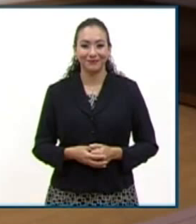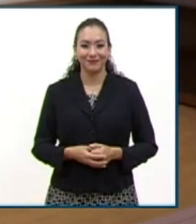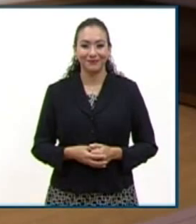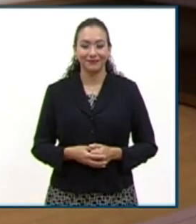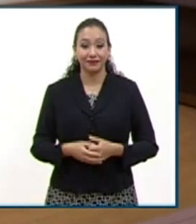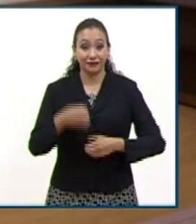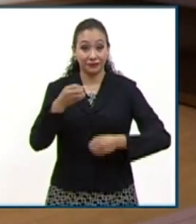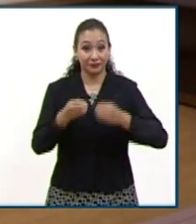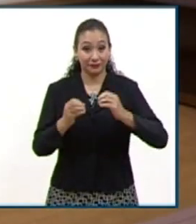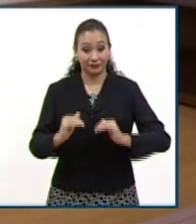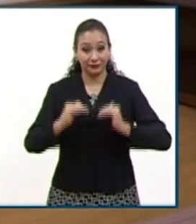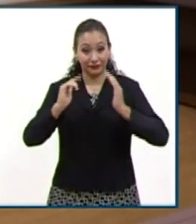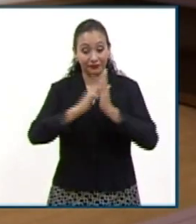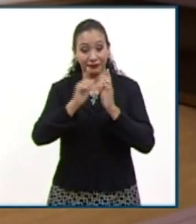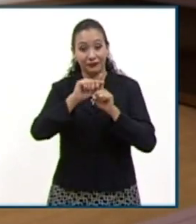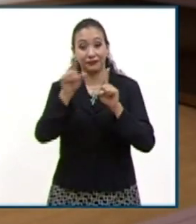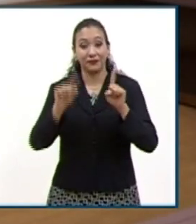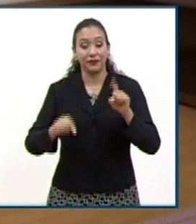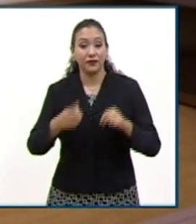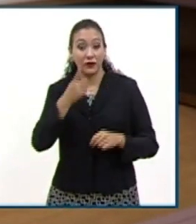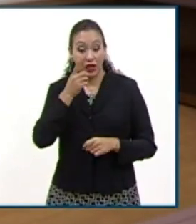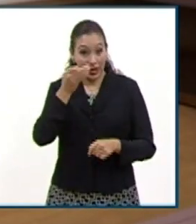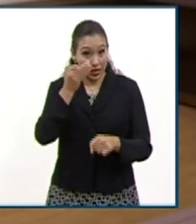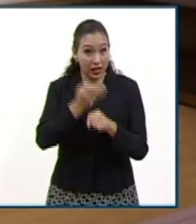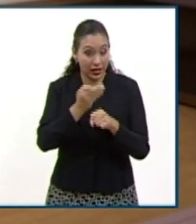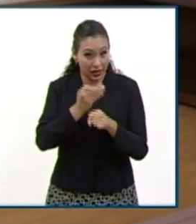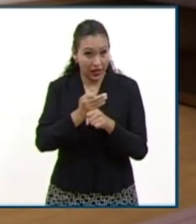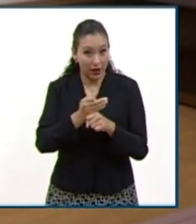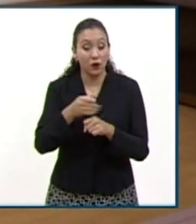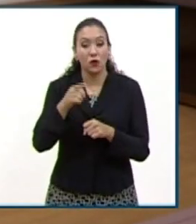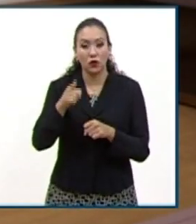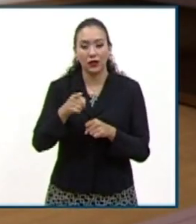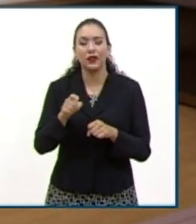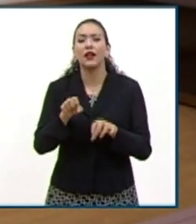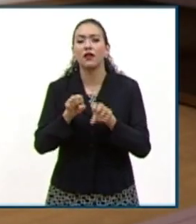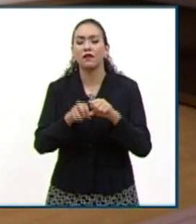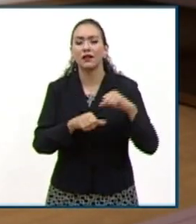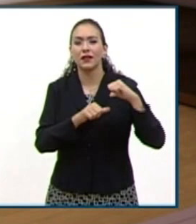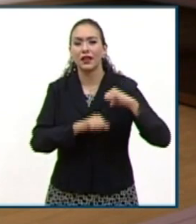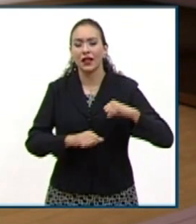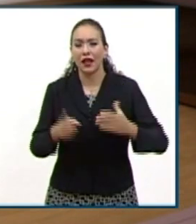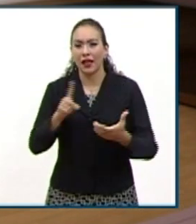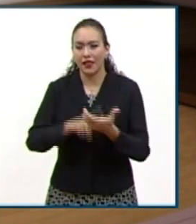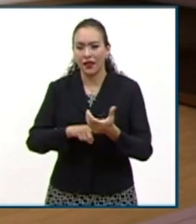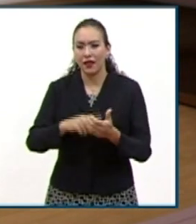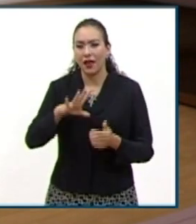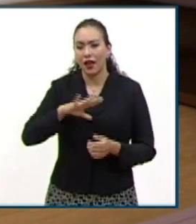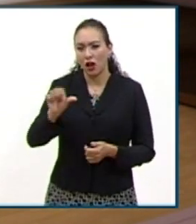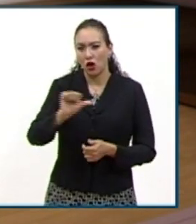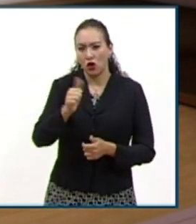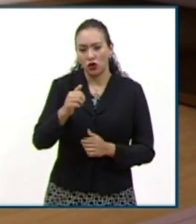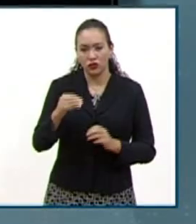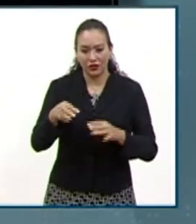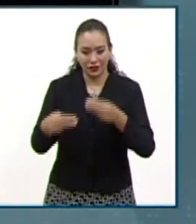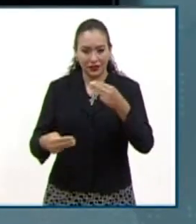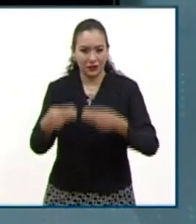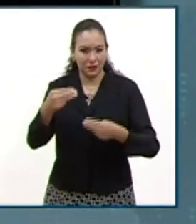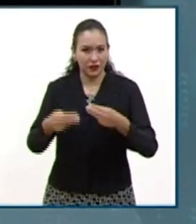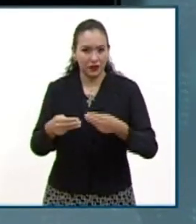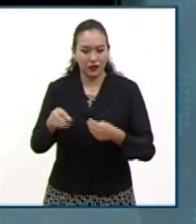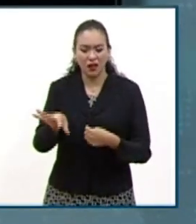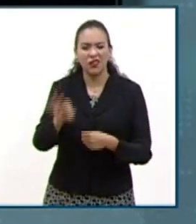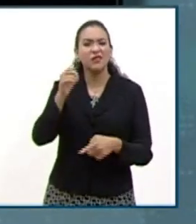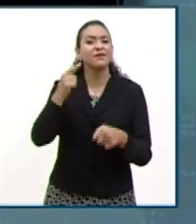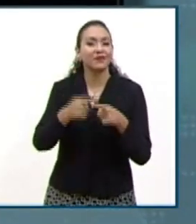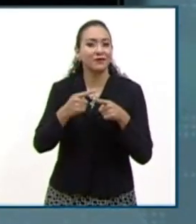La Suprema Corte precisó que actualmente el Tribunal Constitucional está integrado por 11 ministros, quienes son electos por el Senado